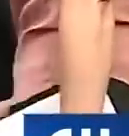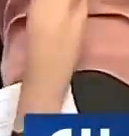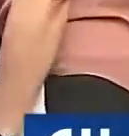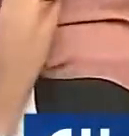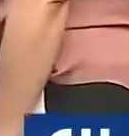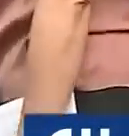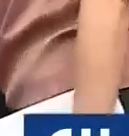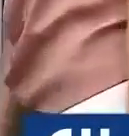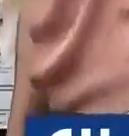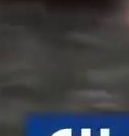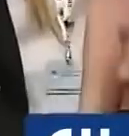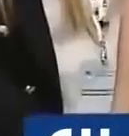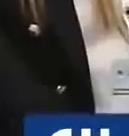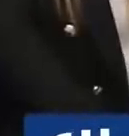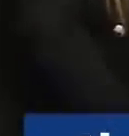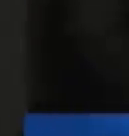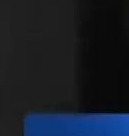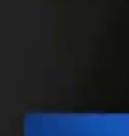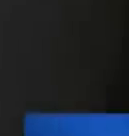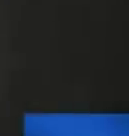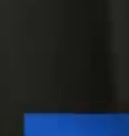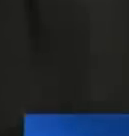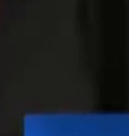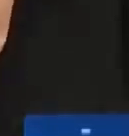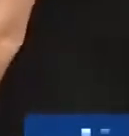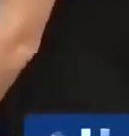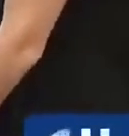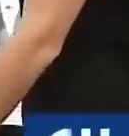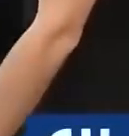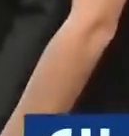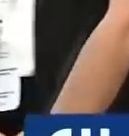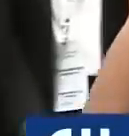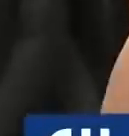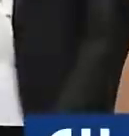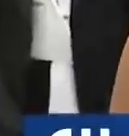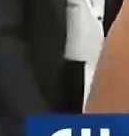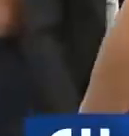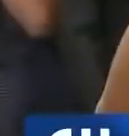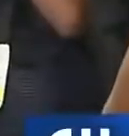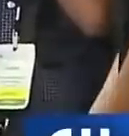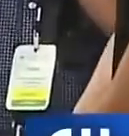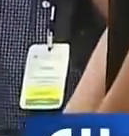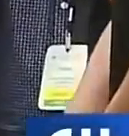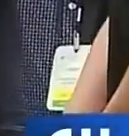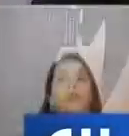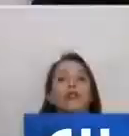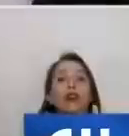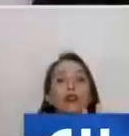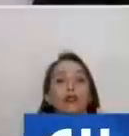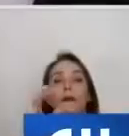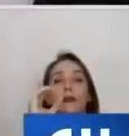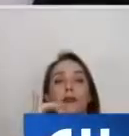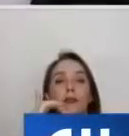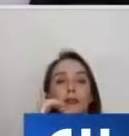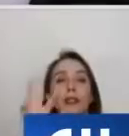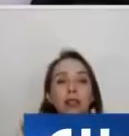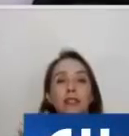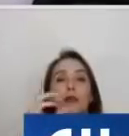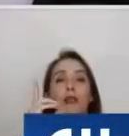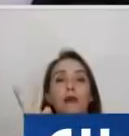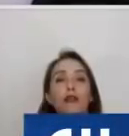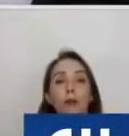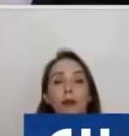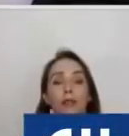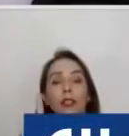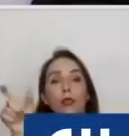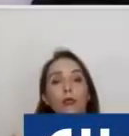ceremonias, podríamos decir, Carmen Gloria Valladares. Escuchemos parte de su relato durante esta misma ceremonia. El ciudadano